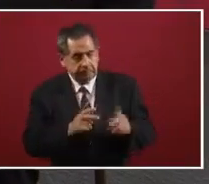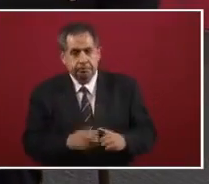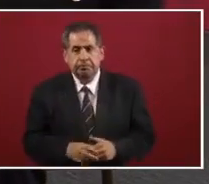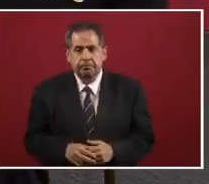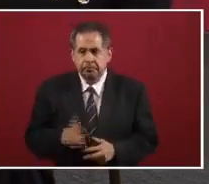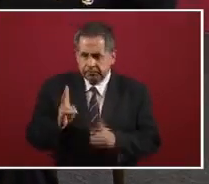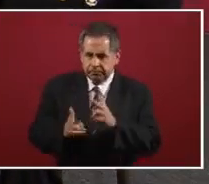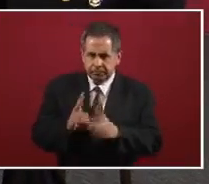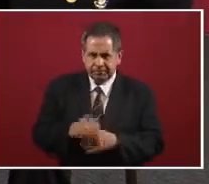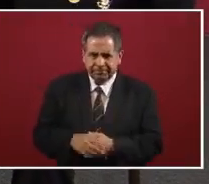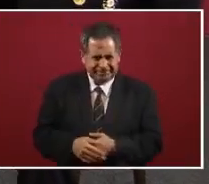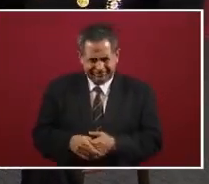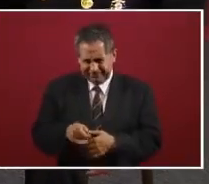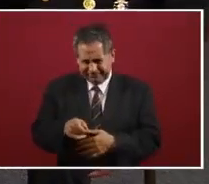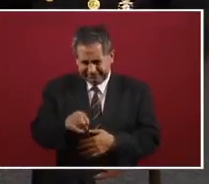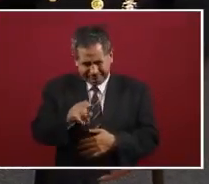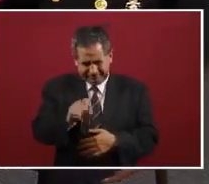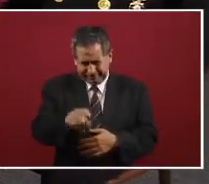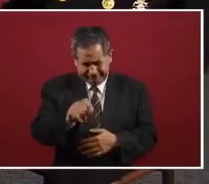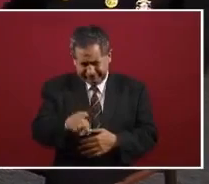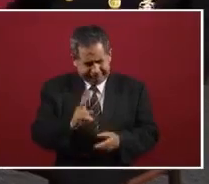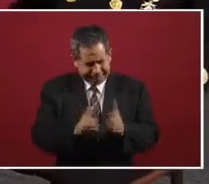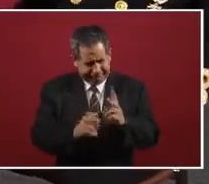Pues de esto, él está